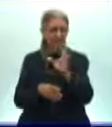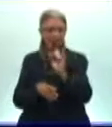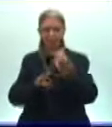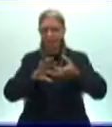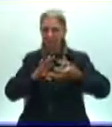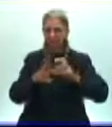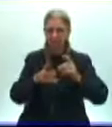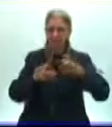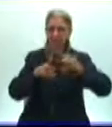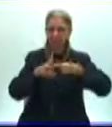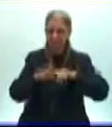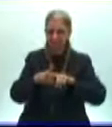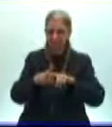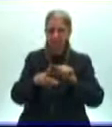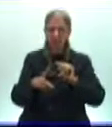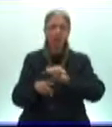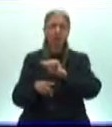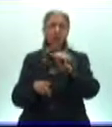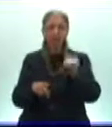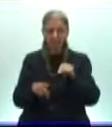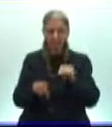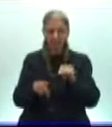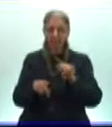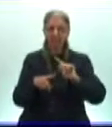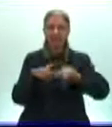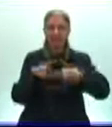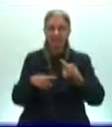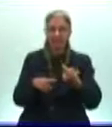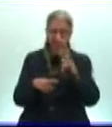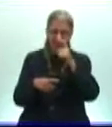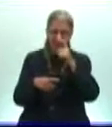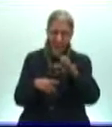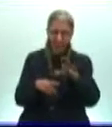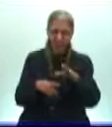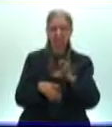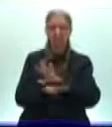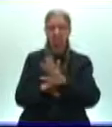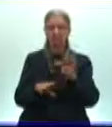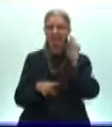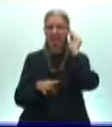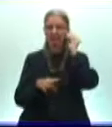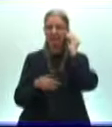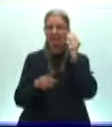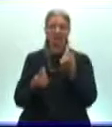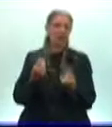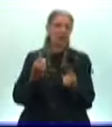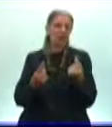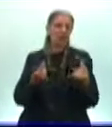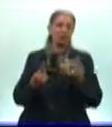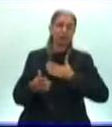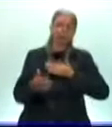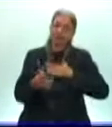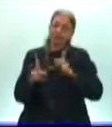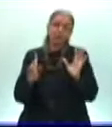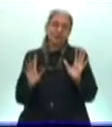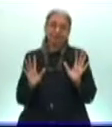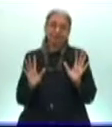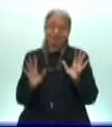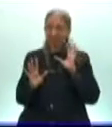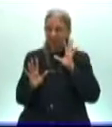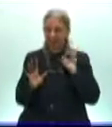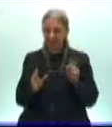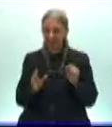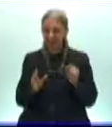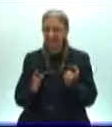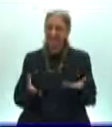eso le llamamos sistematización, cuando logramos desde un nivel mental tener organizado el